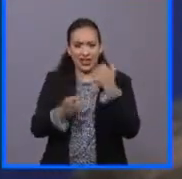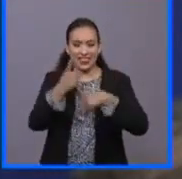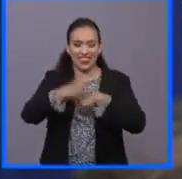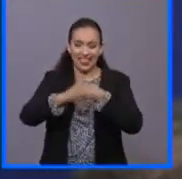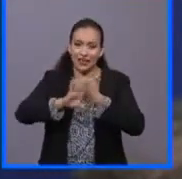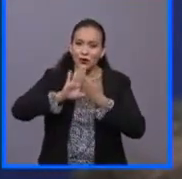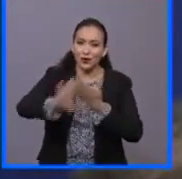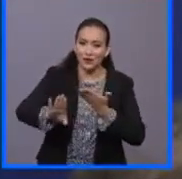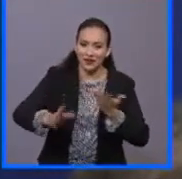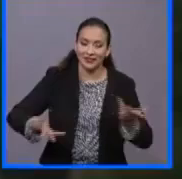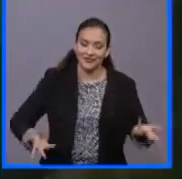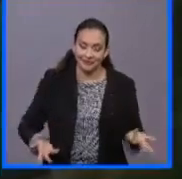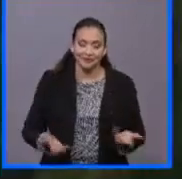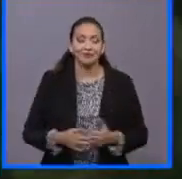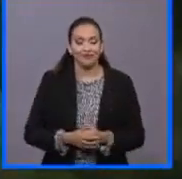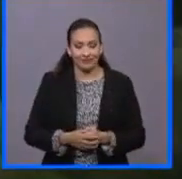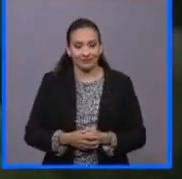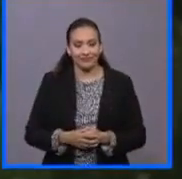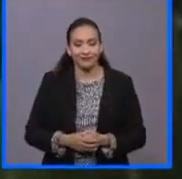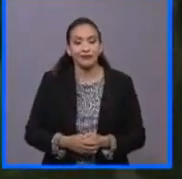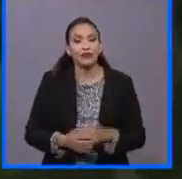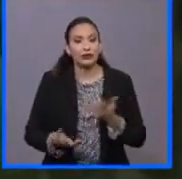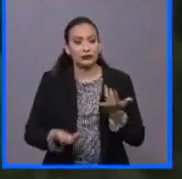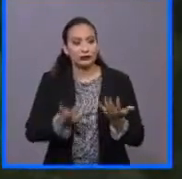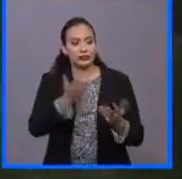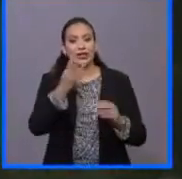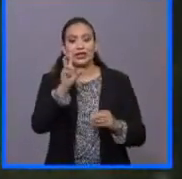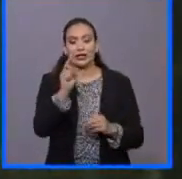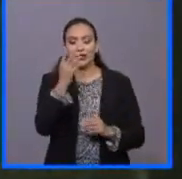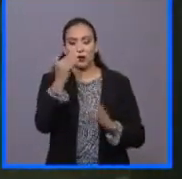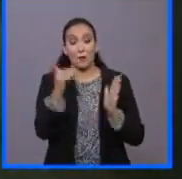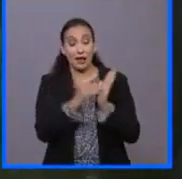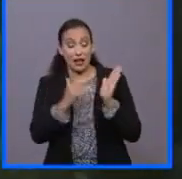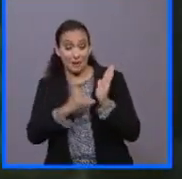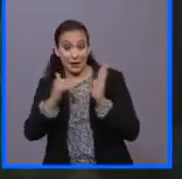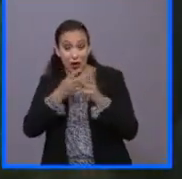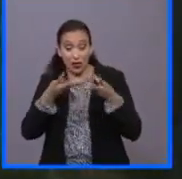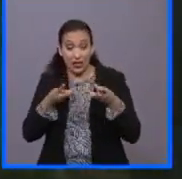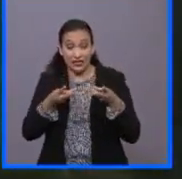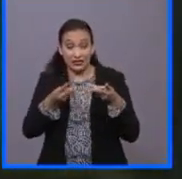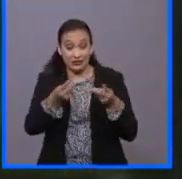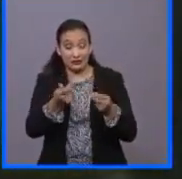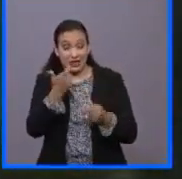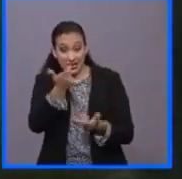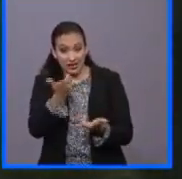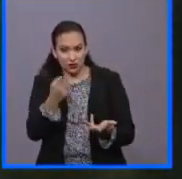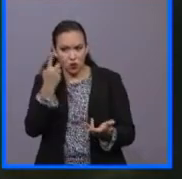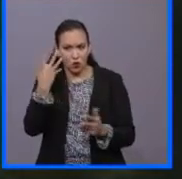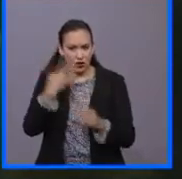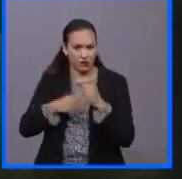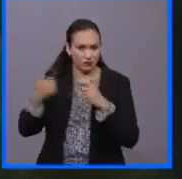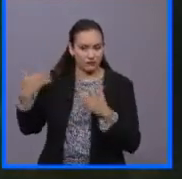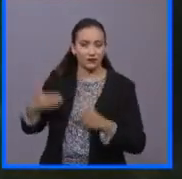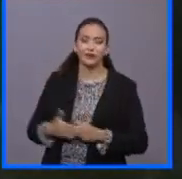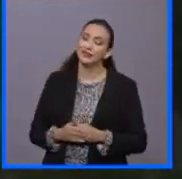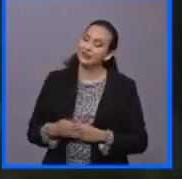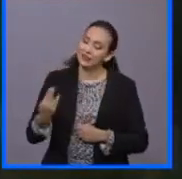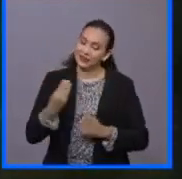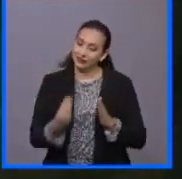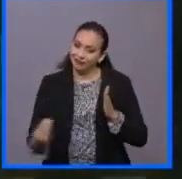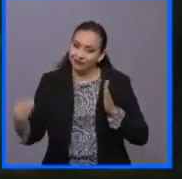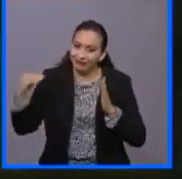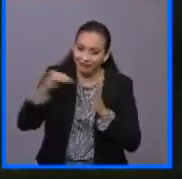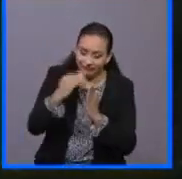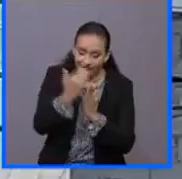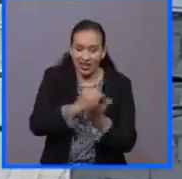daños y pérdidas, las cuales han ascendido a 34,000 millones de pesos en los últimos 4 años, es necesario implementar